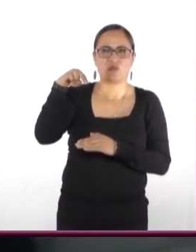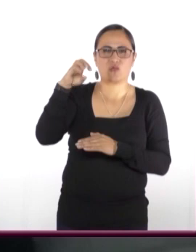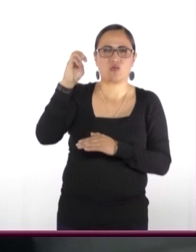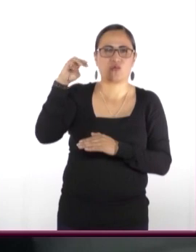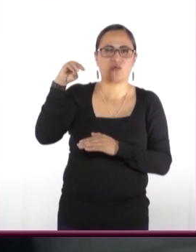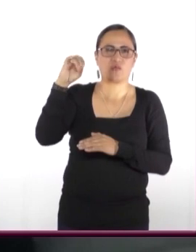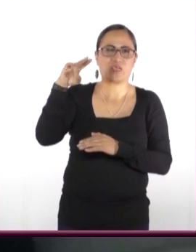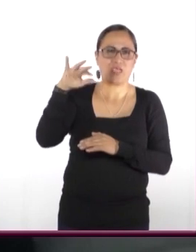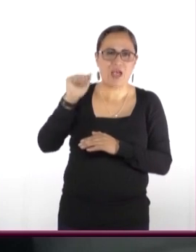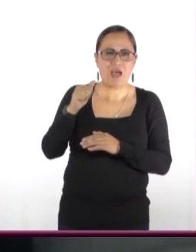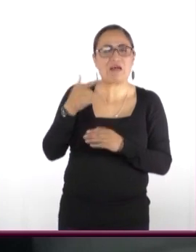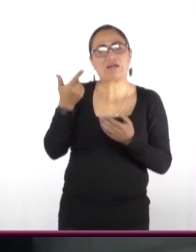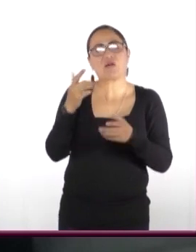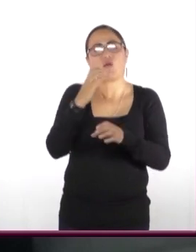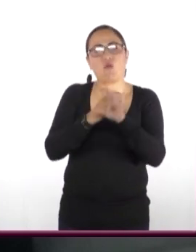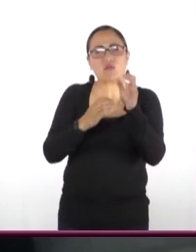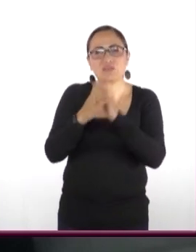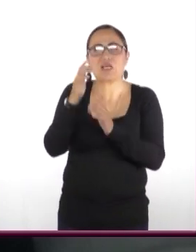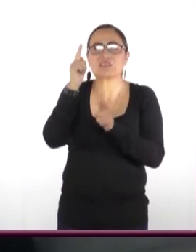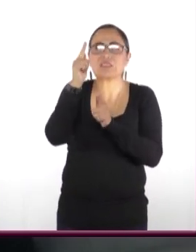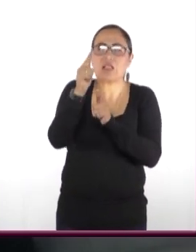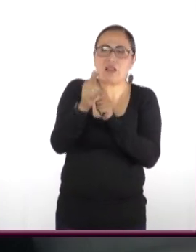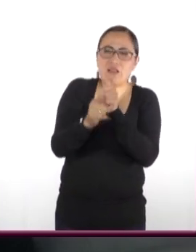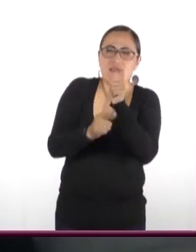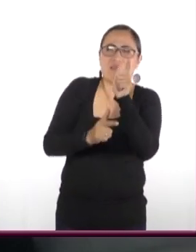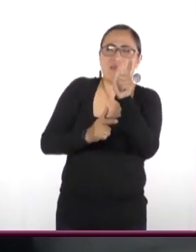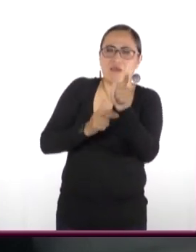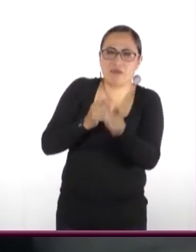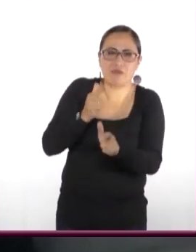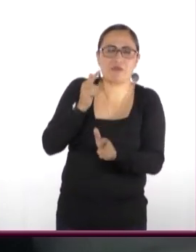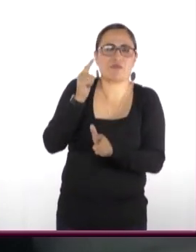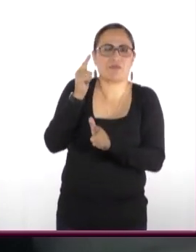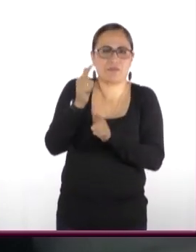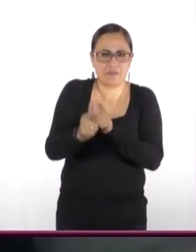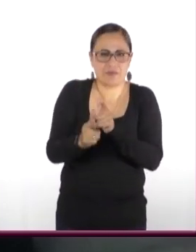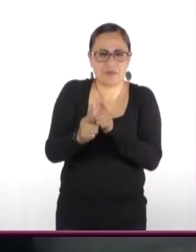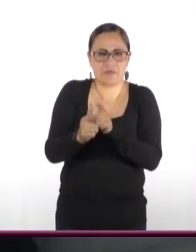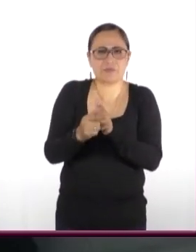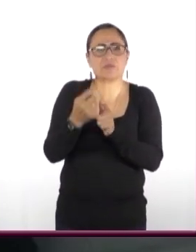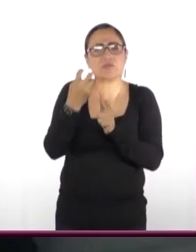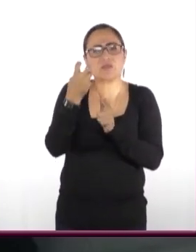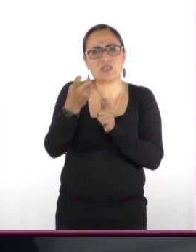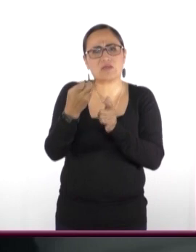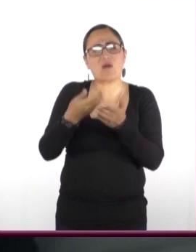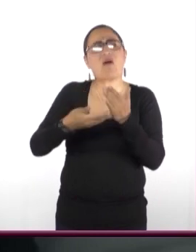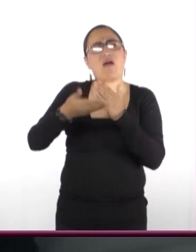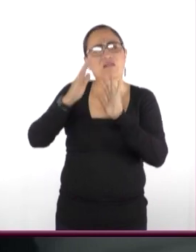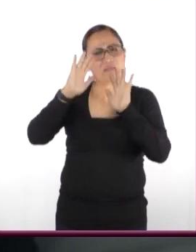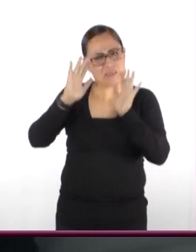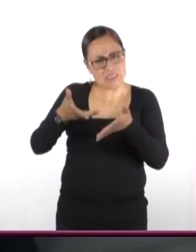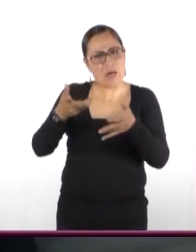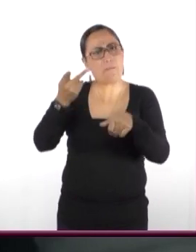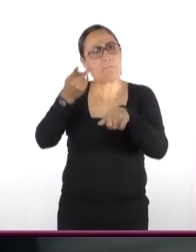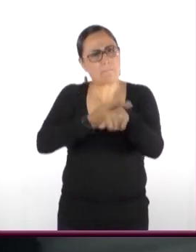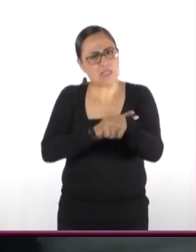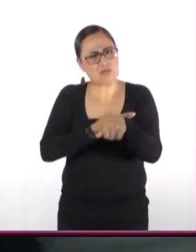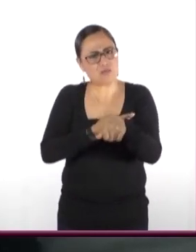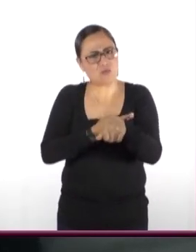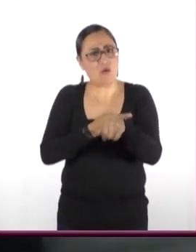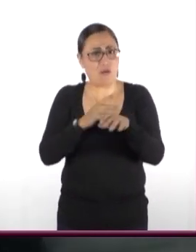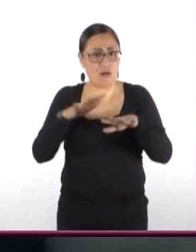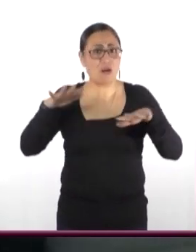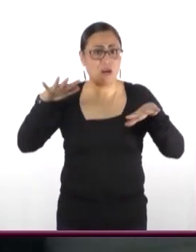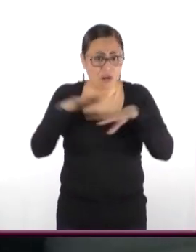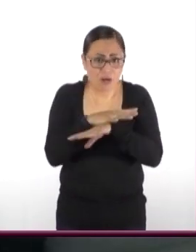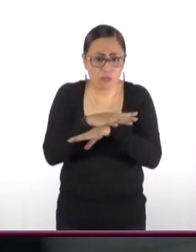con mucha lentitud. Entonces, una buena parte de lo que estamos viendo del pasado en realidad no ha